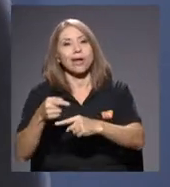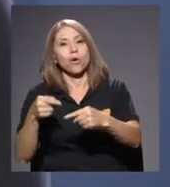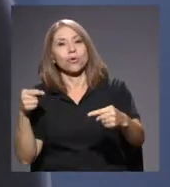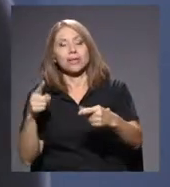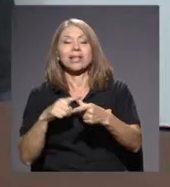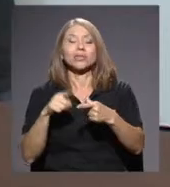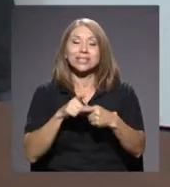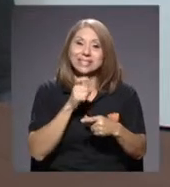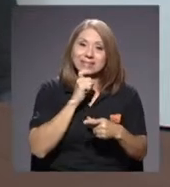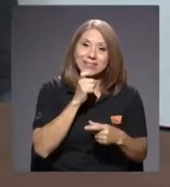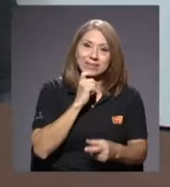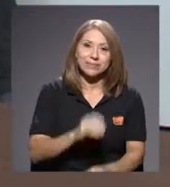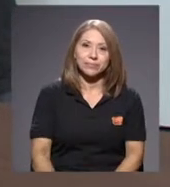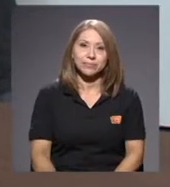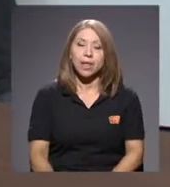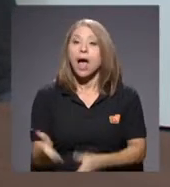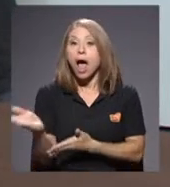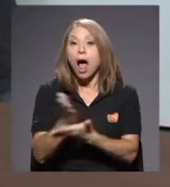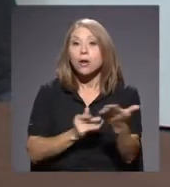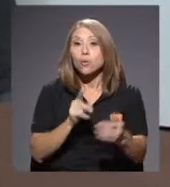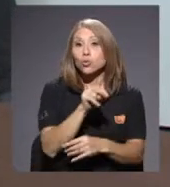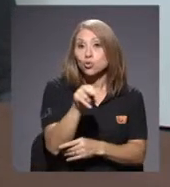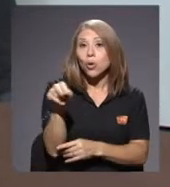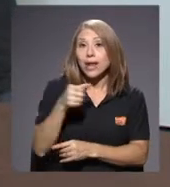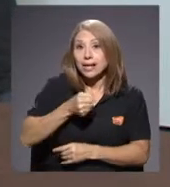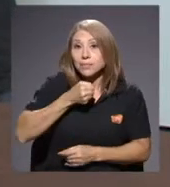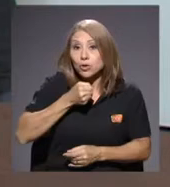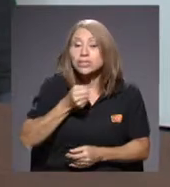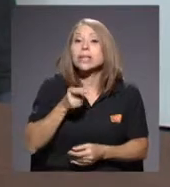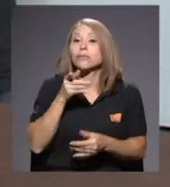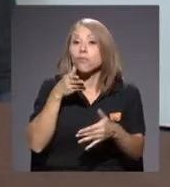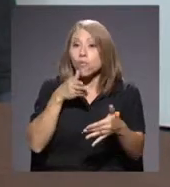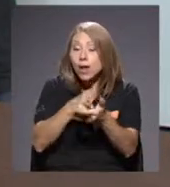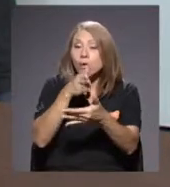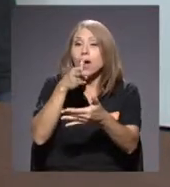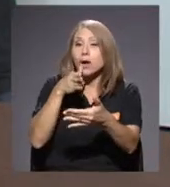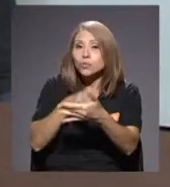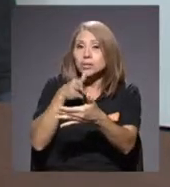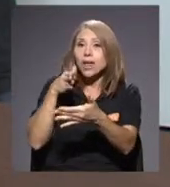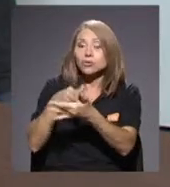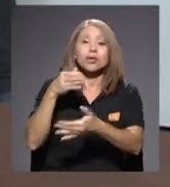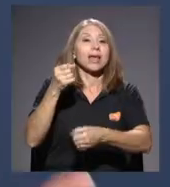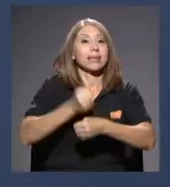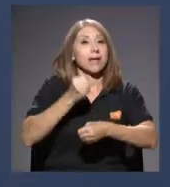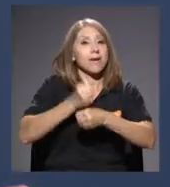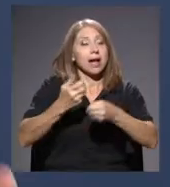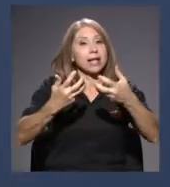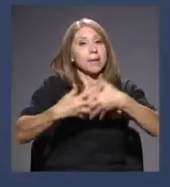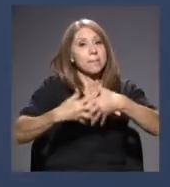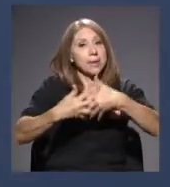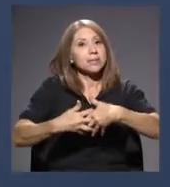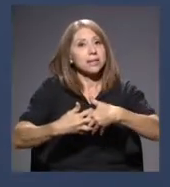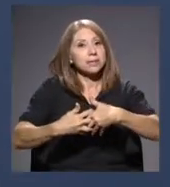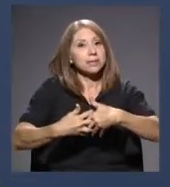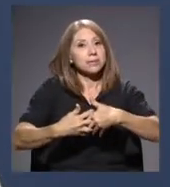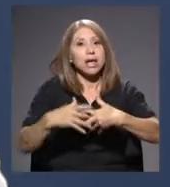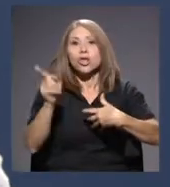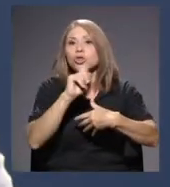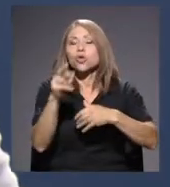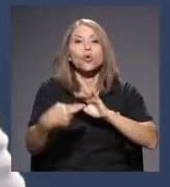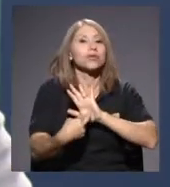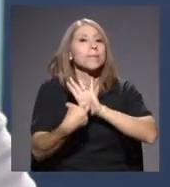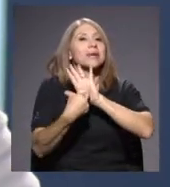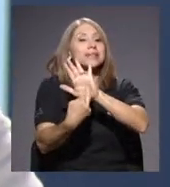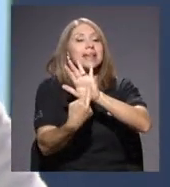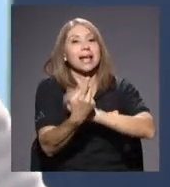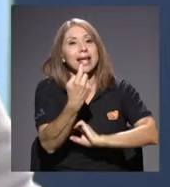cobertura. Hubo colegas que fueron acosados, ¿verdad? Y que trabajan en empresas no necesariamente representan ese irrespeto de